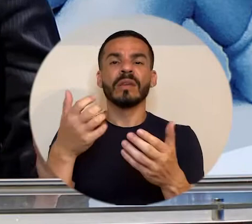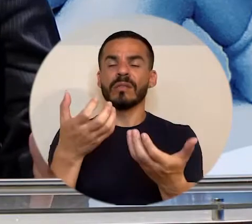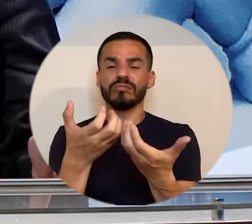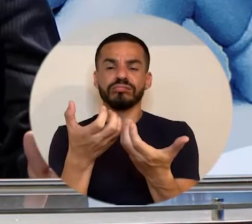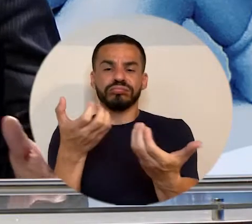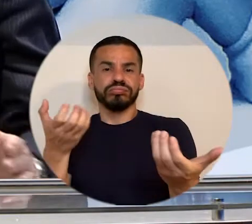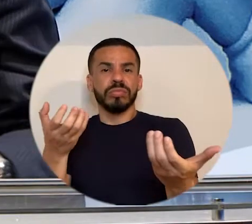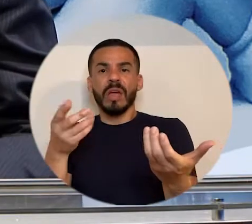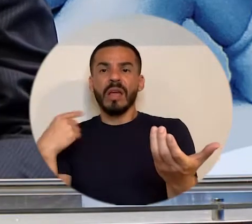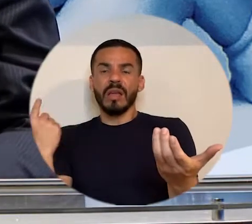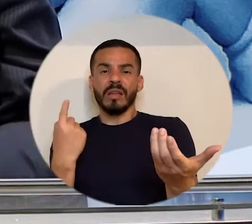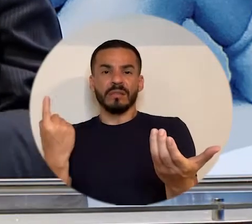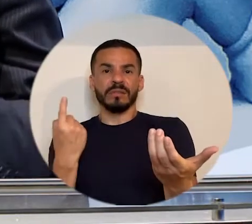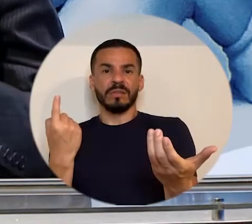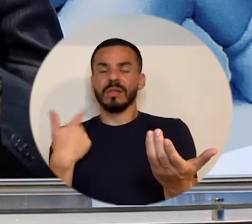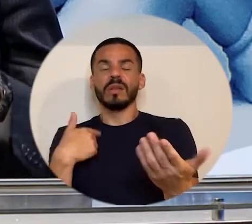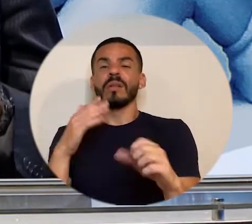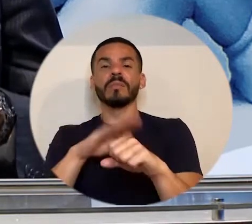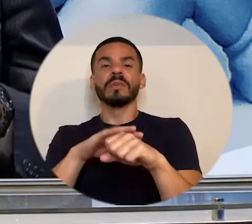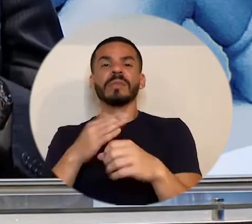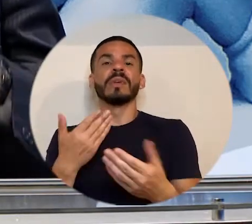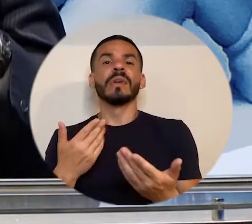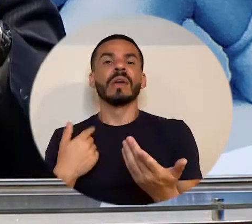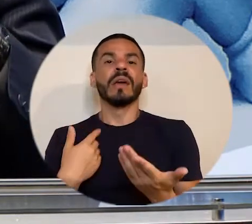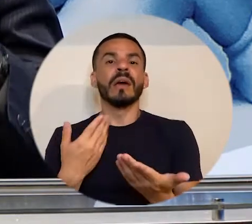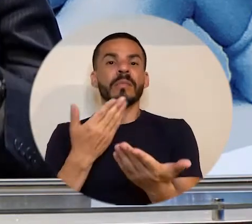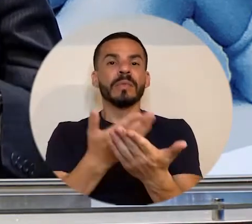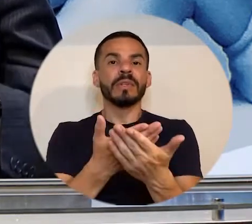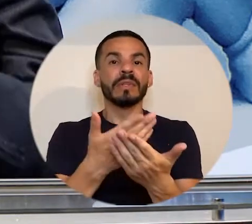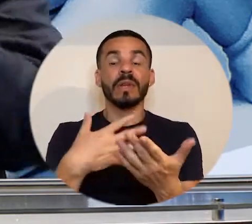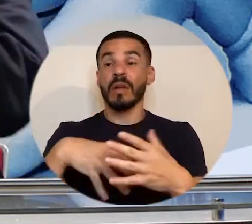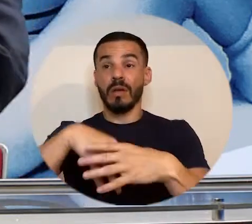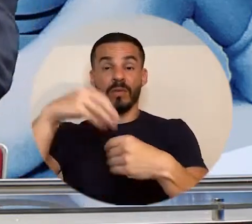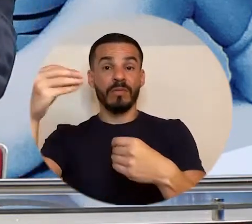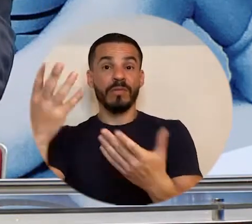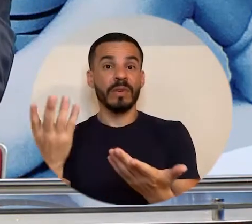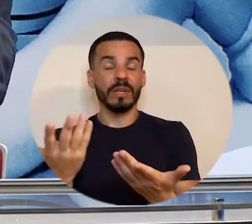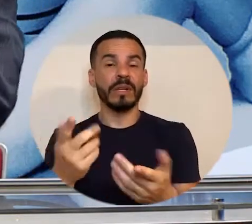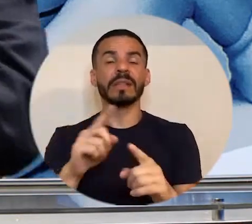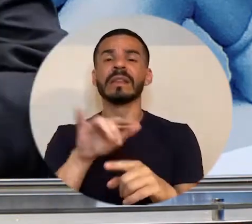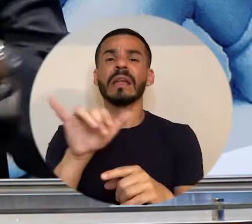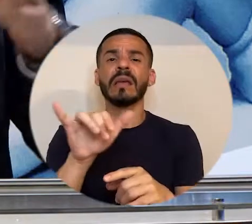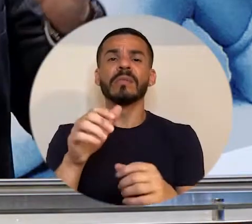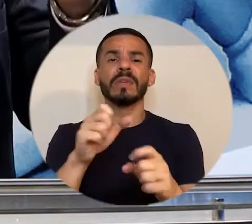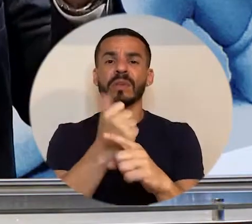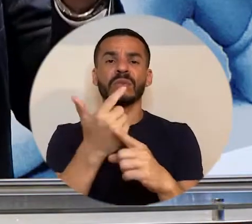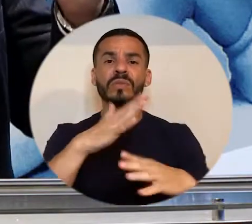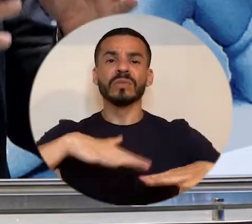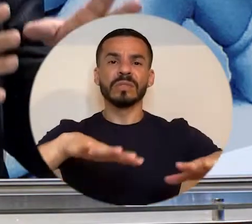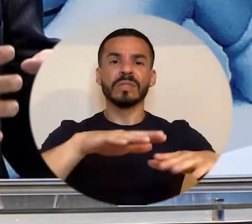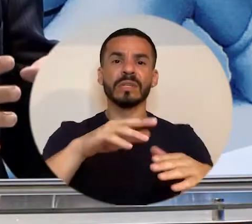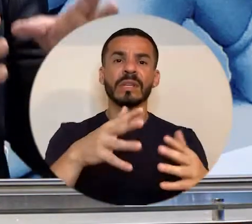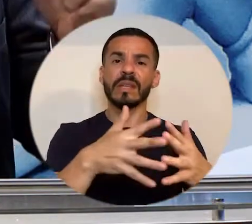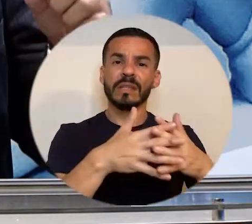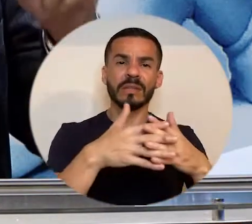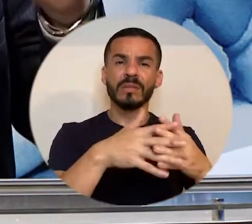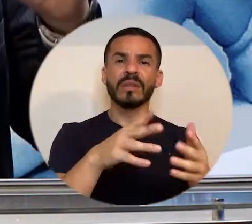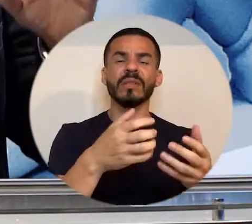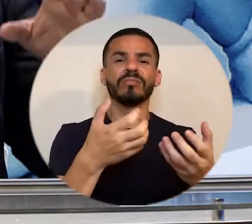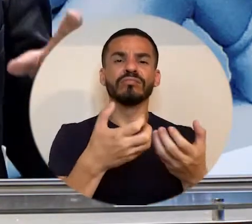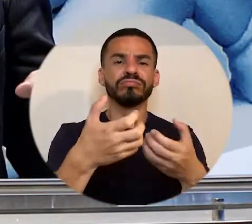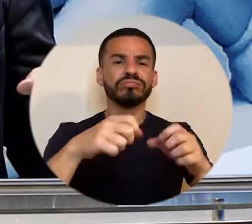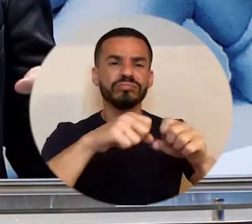seguido un aislacionismo que no le permitía presentarse en el plano exterior, pero también una sociedad